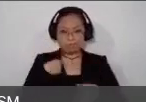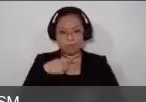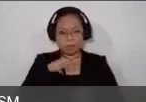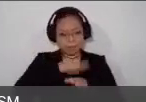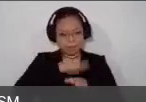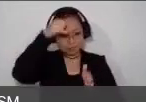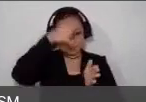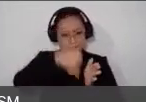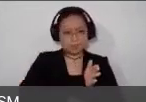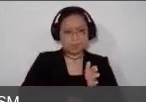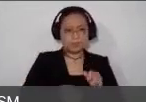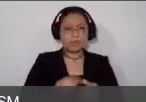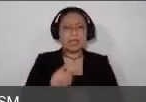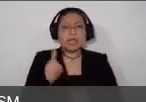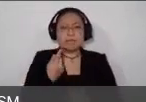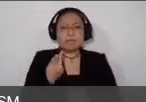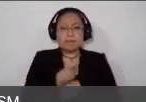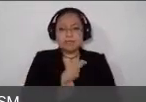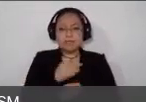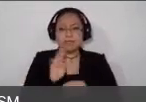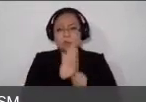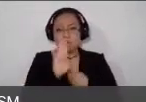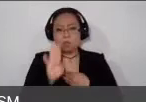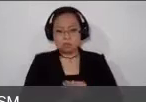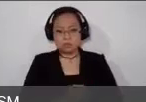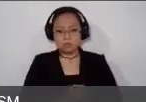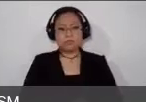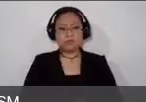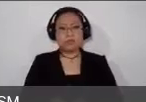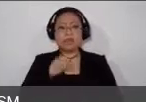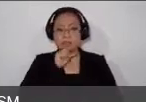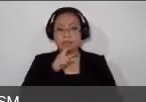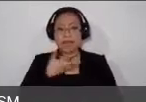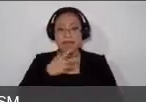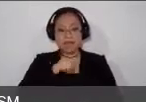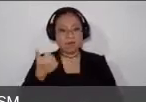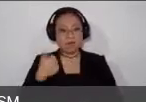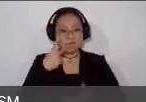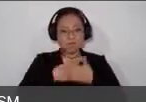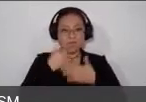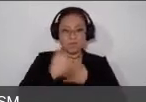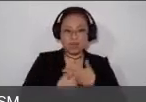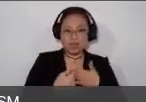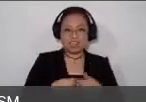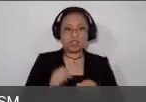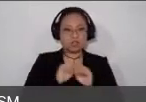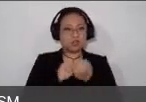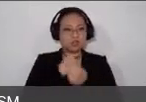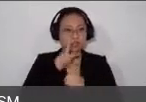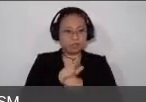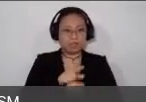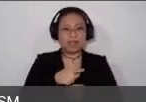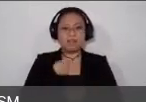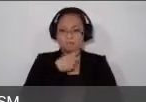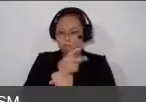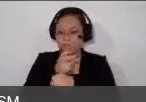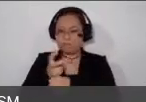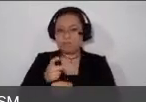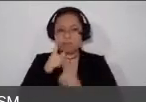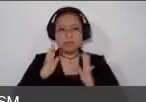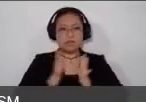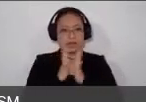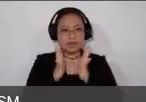tenemos un proyecto de acción social que también nos invitamos a participar porque queremos que sea